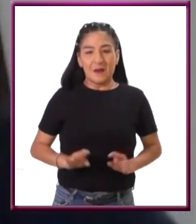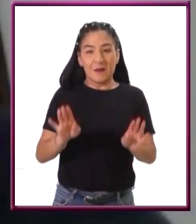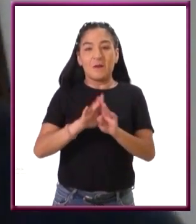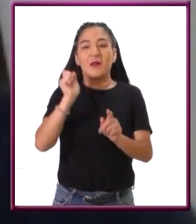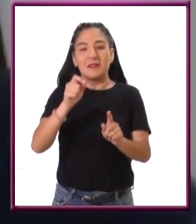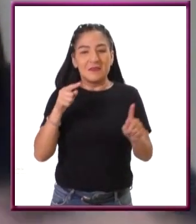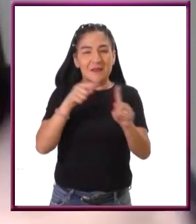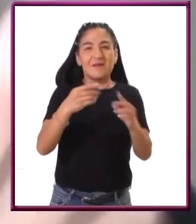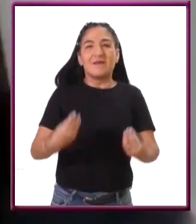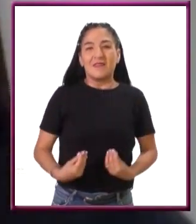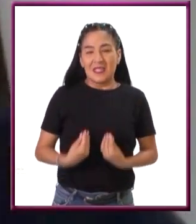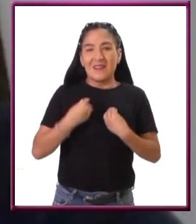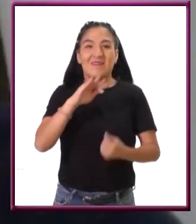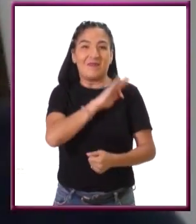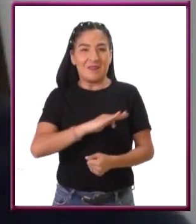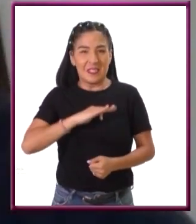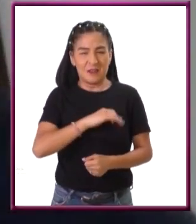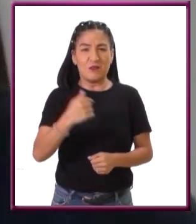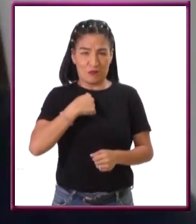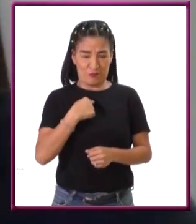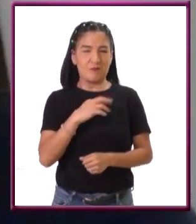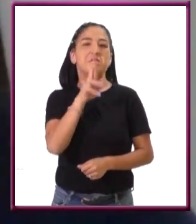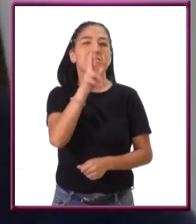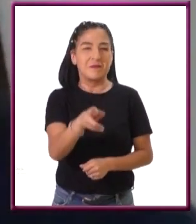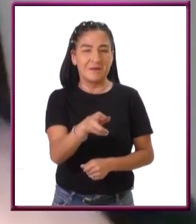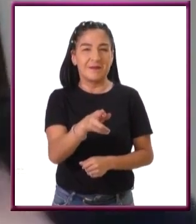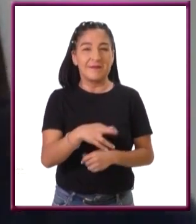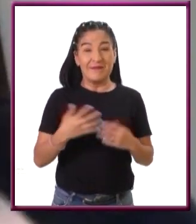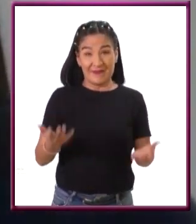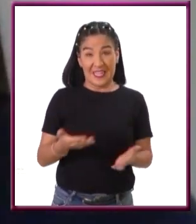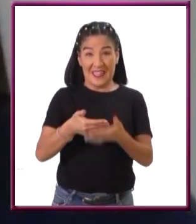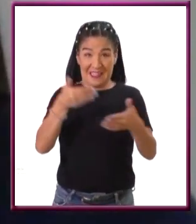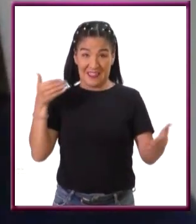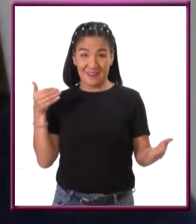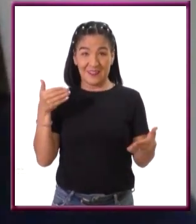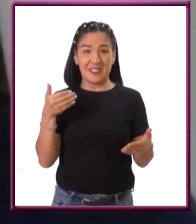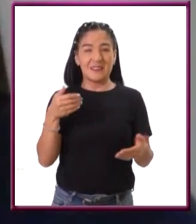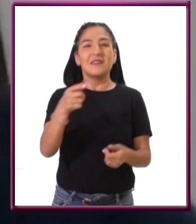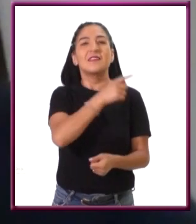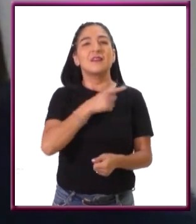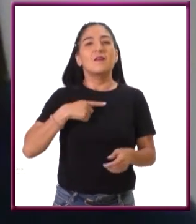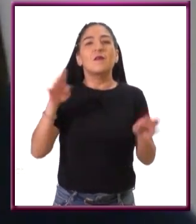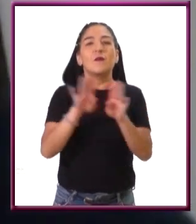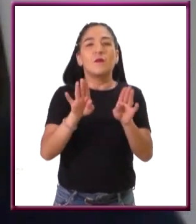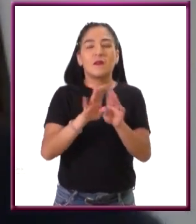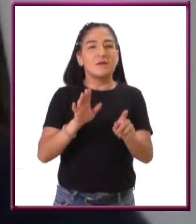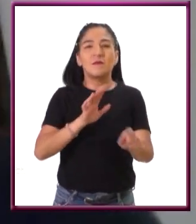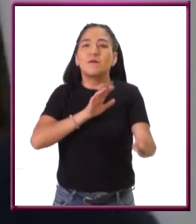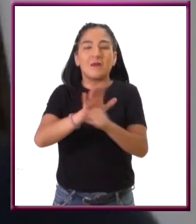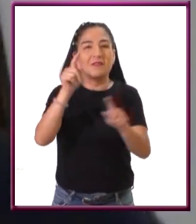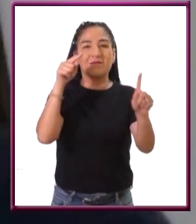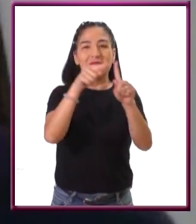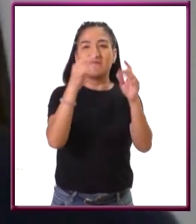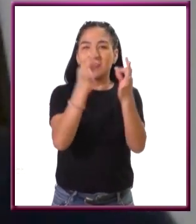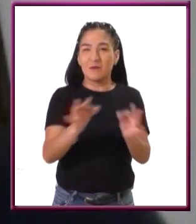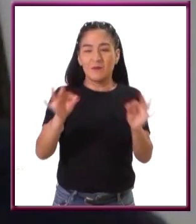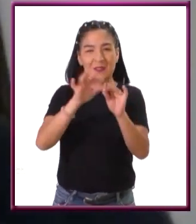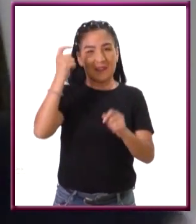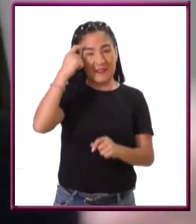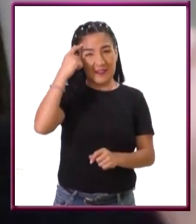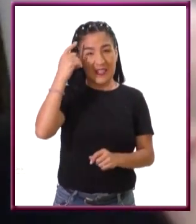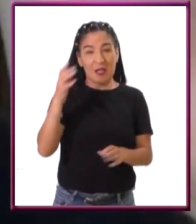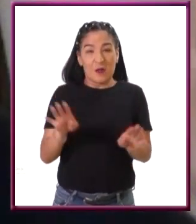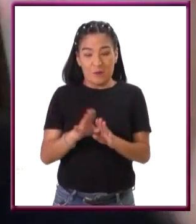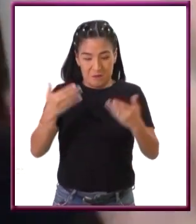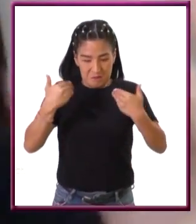nuestro plan de vida, sobre nuestra construcción de felicidad? Yo te diría, antes que nada, hay que tener un sentido fundamental, y es